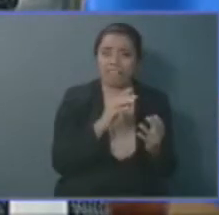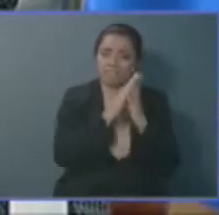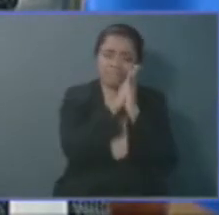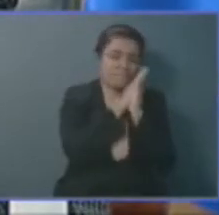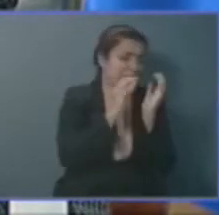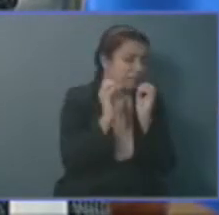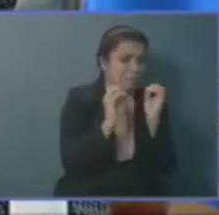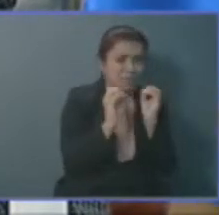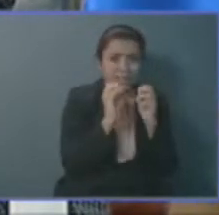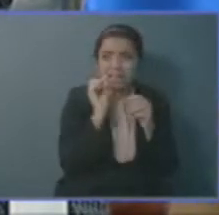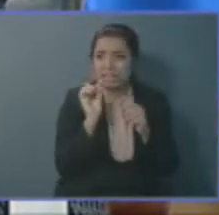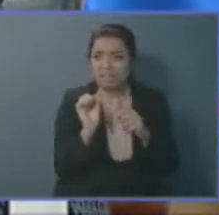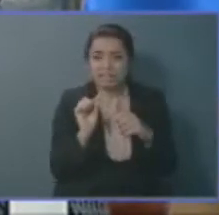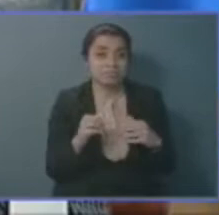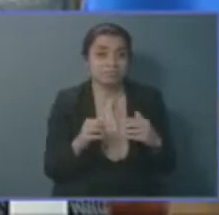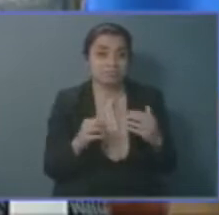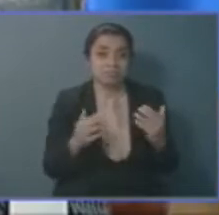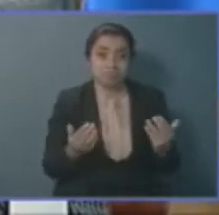en un par de ocasiones.